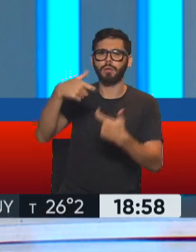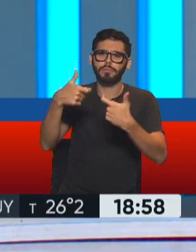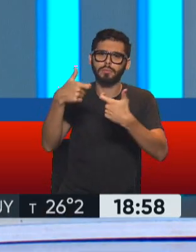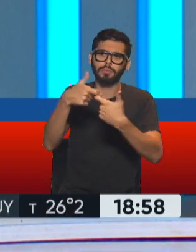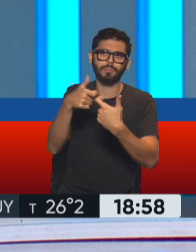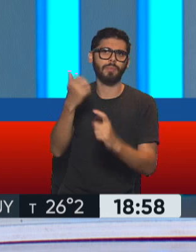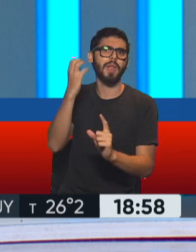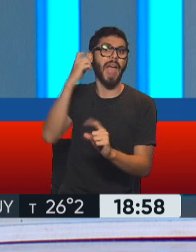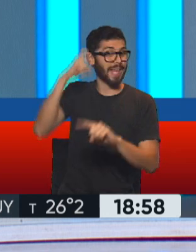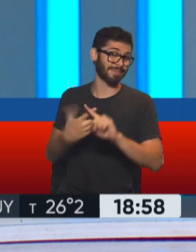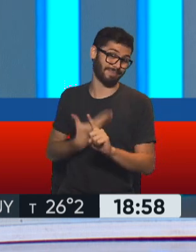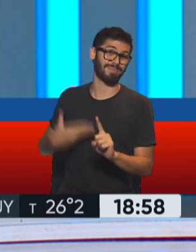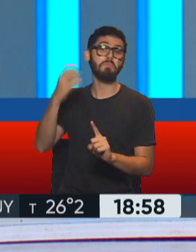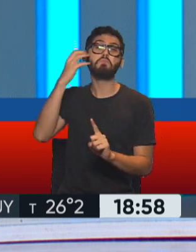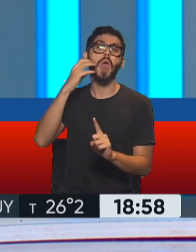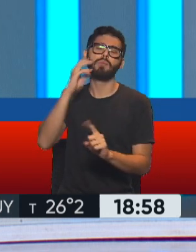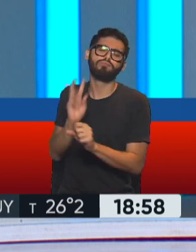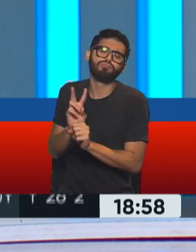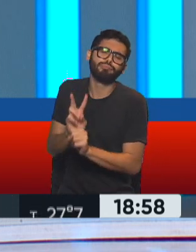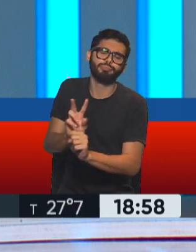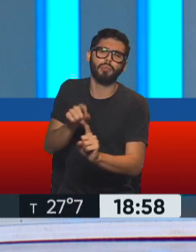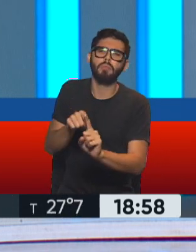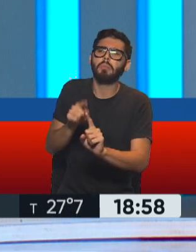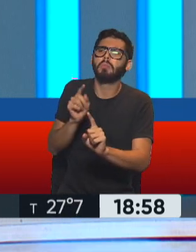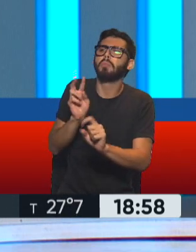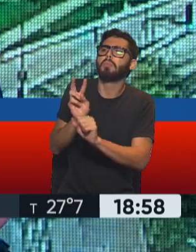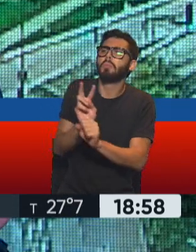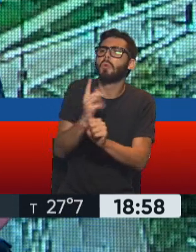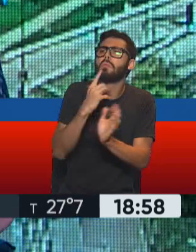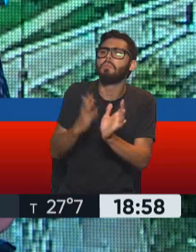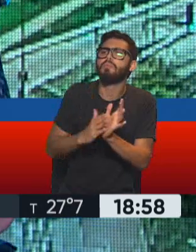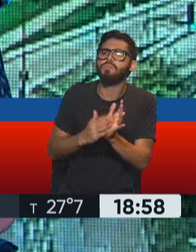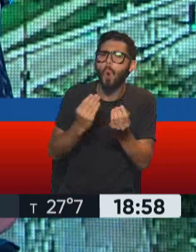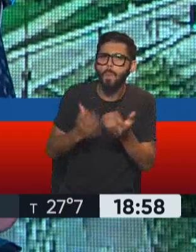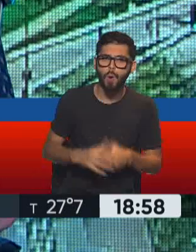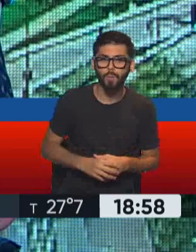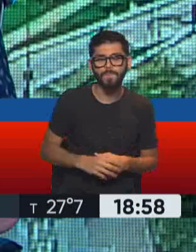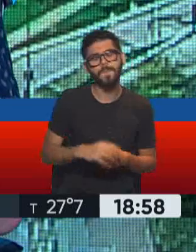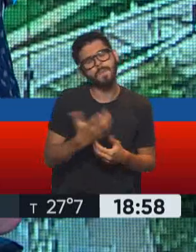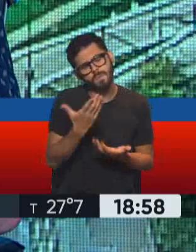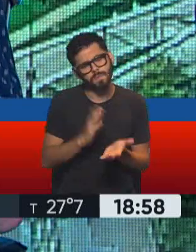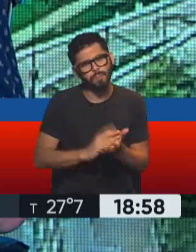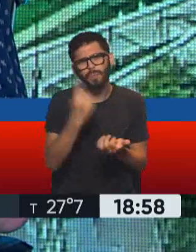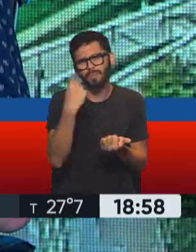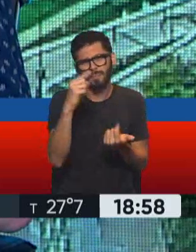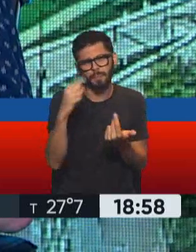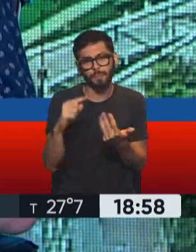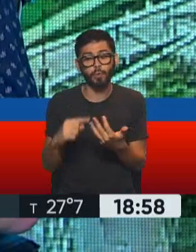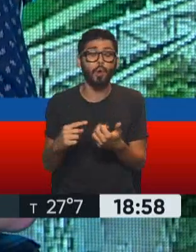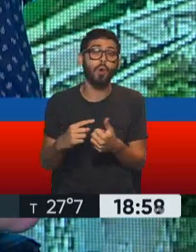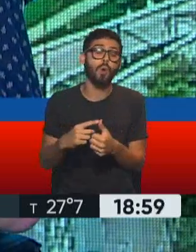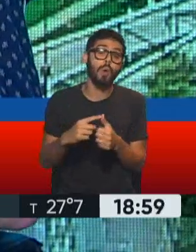expresidente Carlos Menem, ¿dónde, cómo se podía registrar esa protección? Mirá, por muchas razones, porque por un lado,